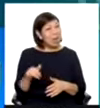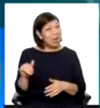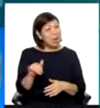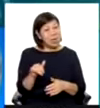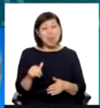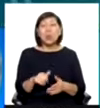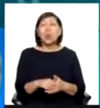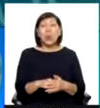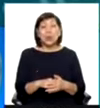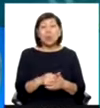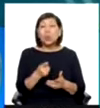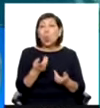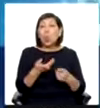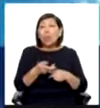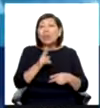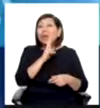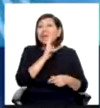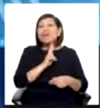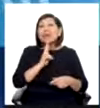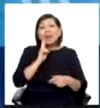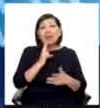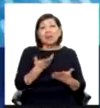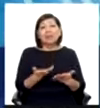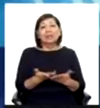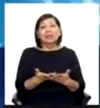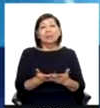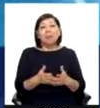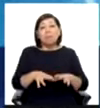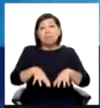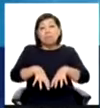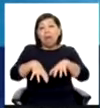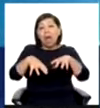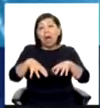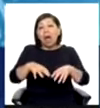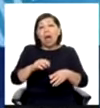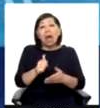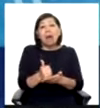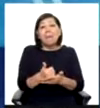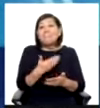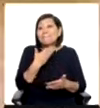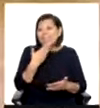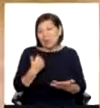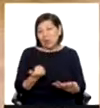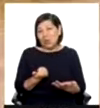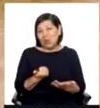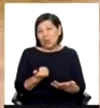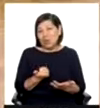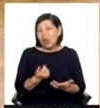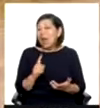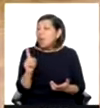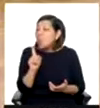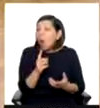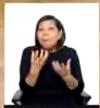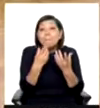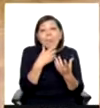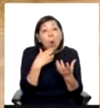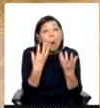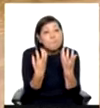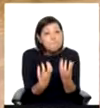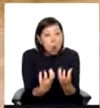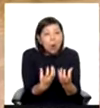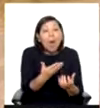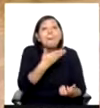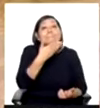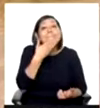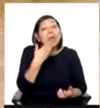lo mismo. Carbohidratos. Tú vas a un restaurante y arroz. Te sirven en cantidad, pero no en calidad. Ah. Y lo que buscamos es poco, pero en